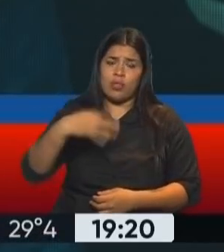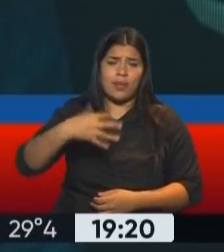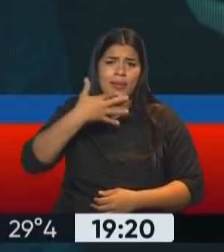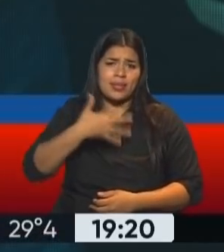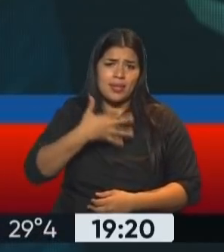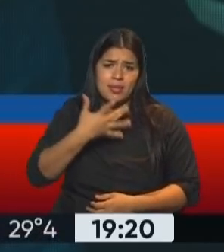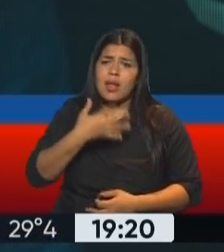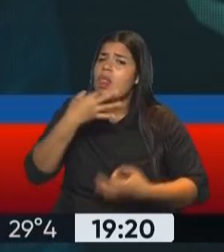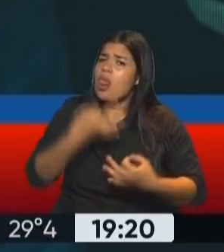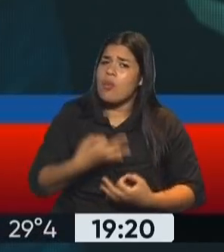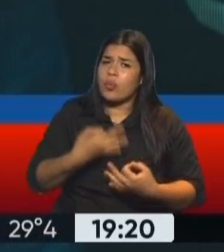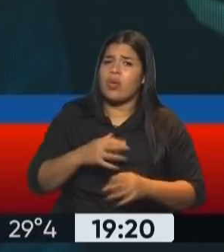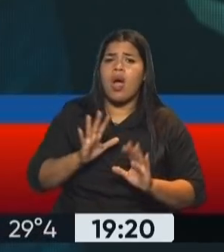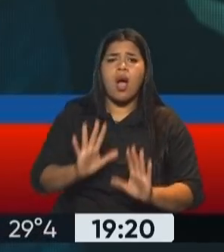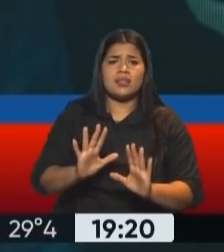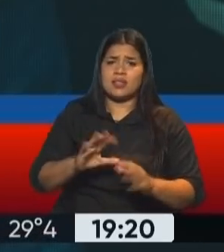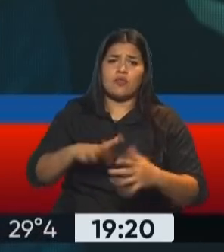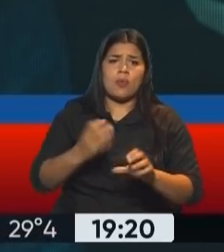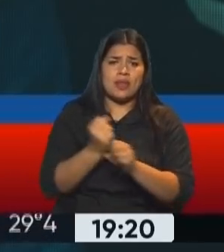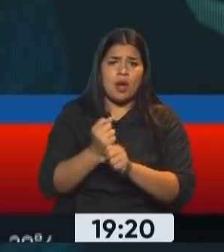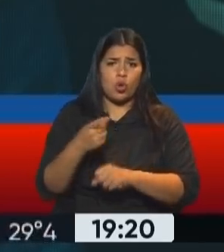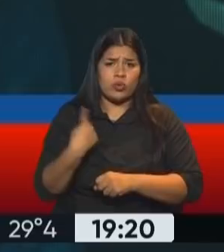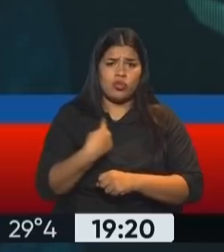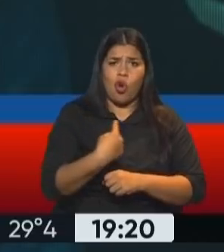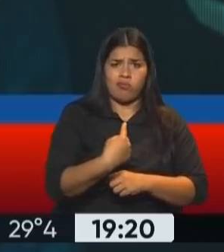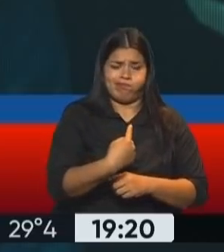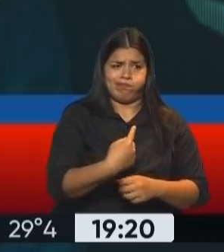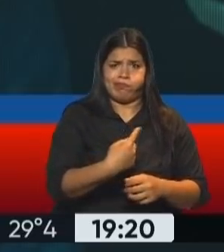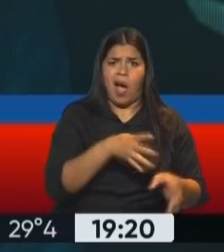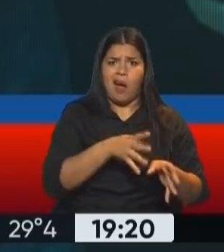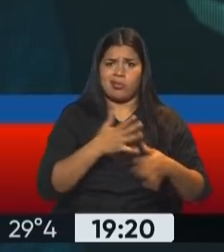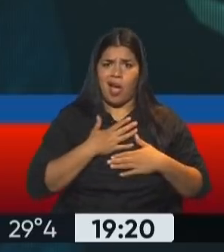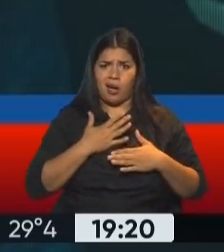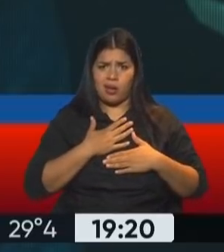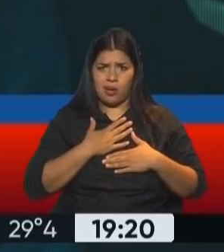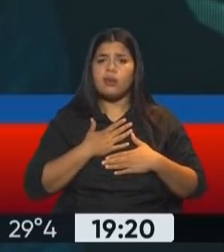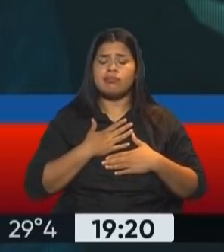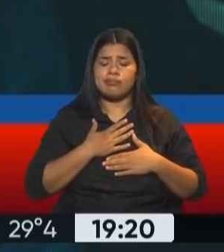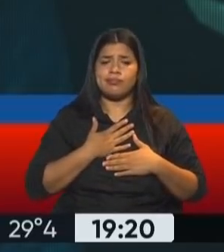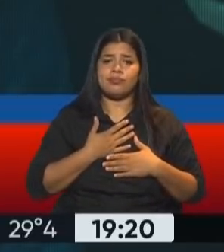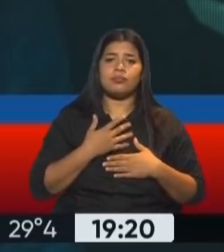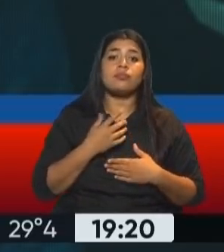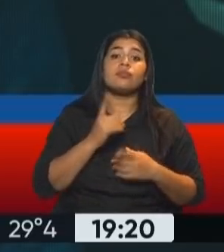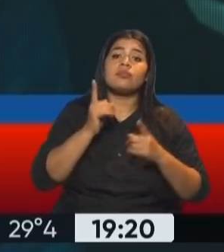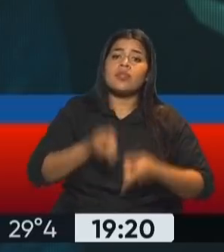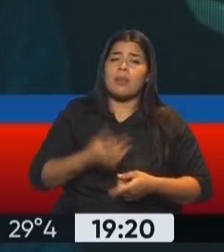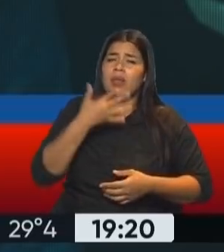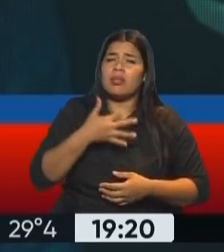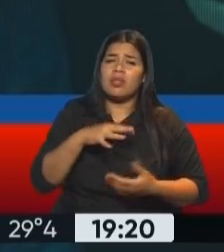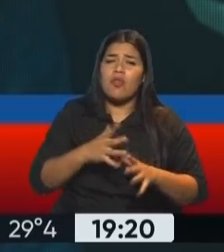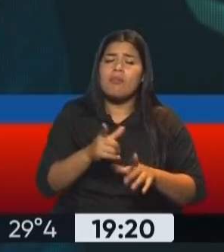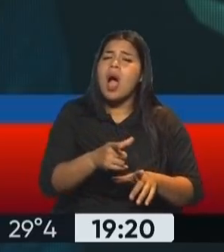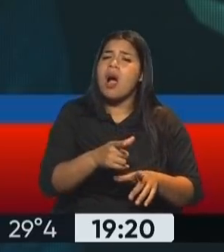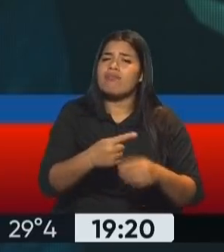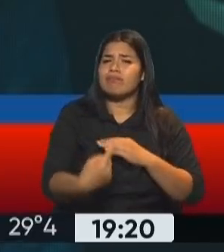prensa como un ataque hacia el trabajo que hacemos, ¿no? Sí, y hacia la posibilidad de poder preguntar. Y también lo entendieron como un ataque